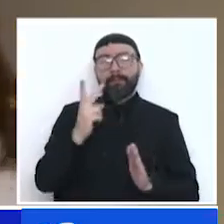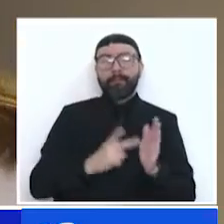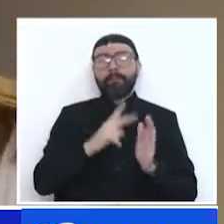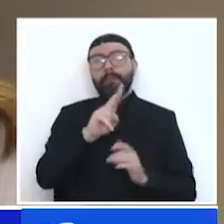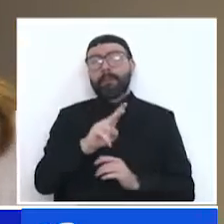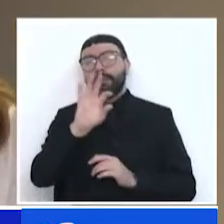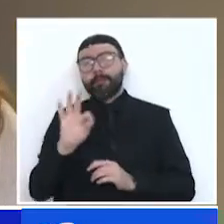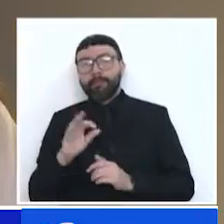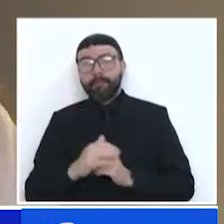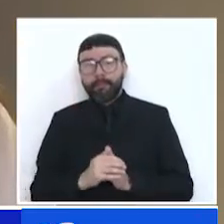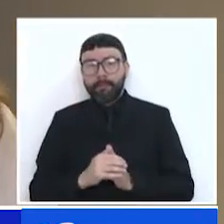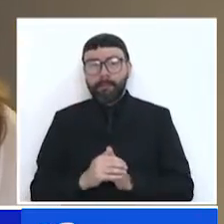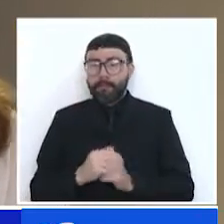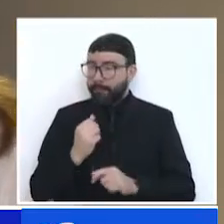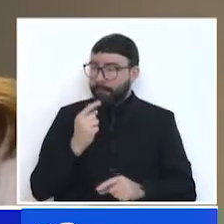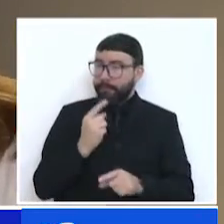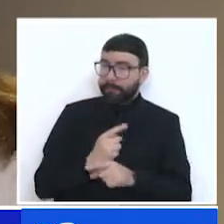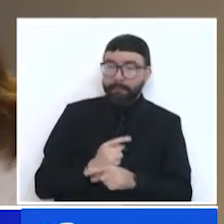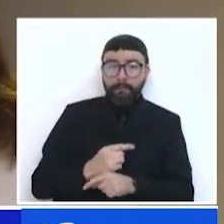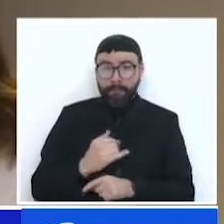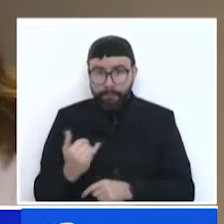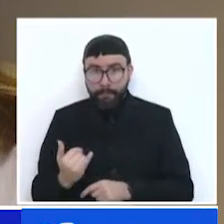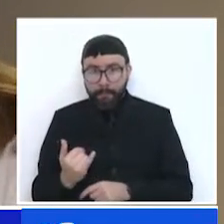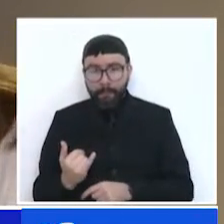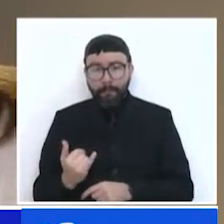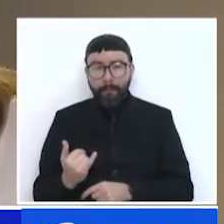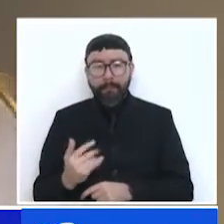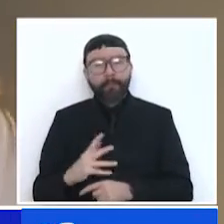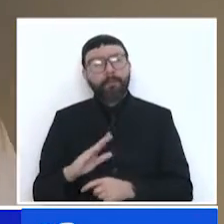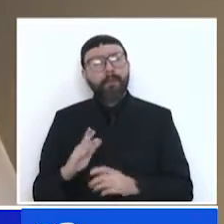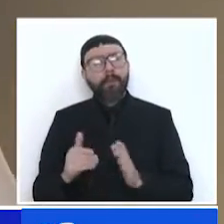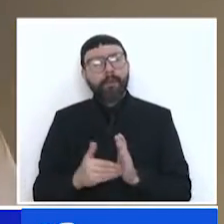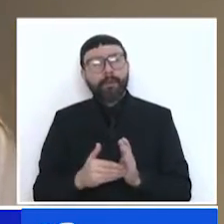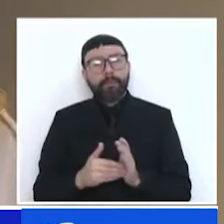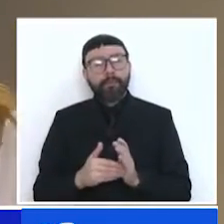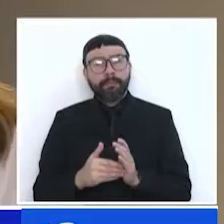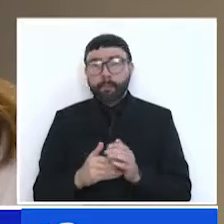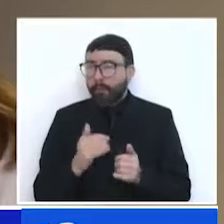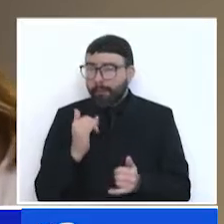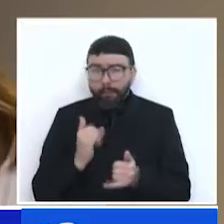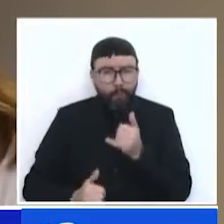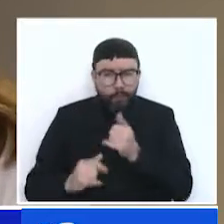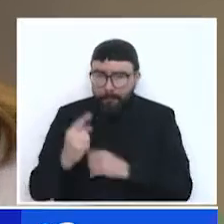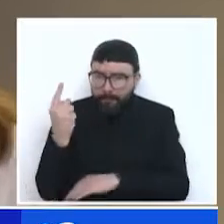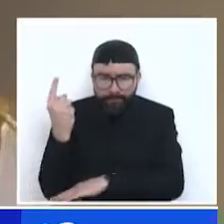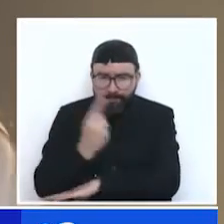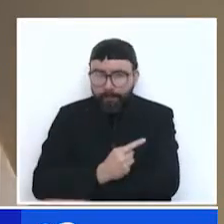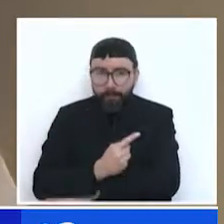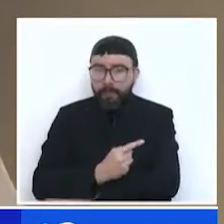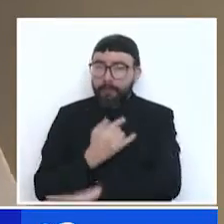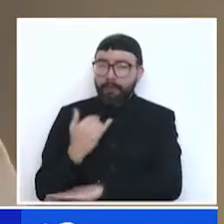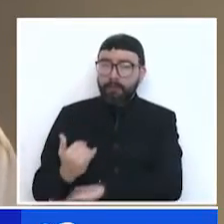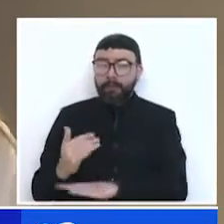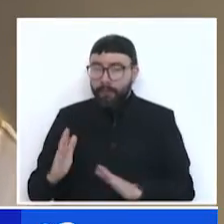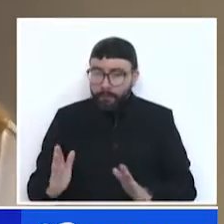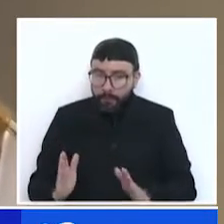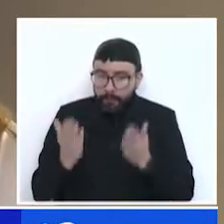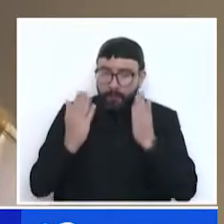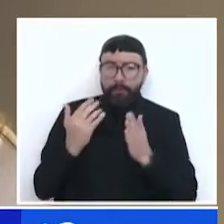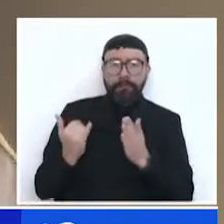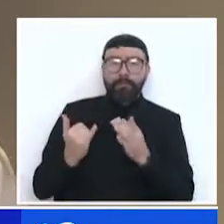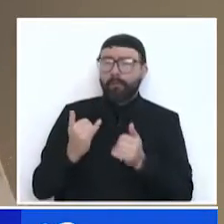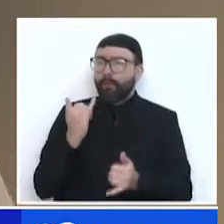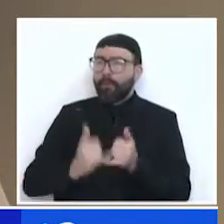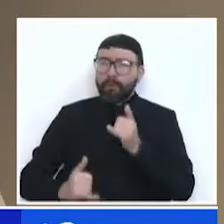ello, y considerando de que hasta el último día de recaudo el último día